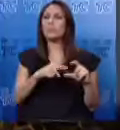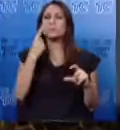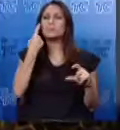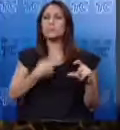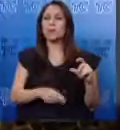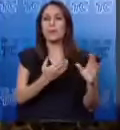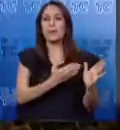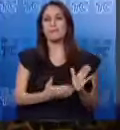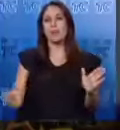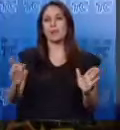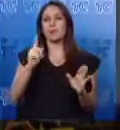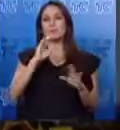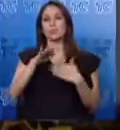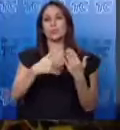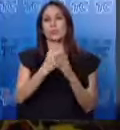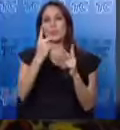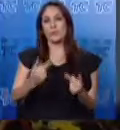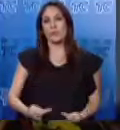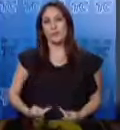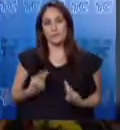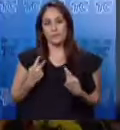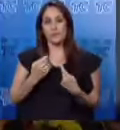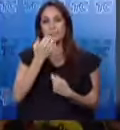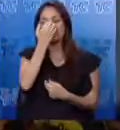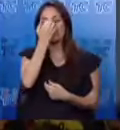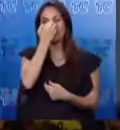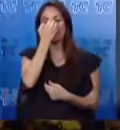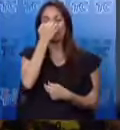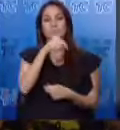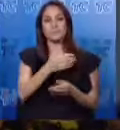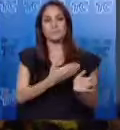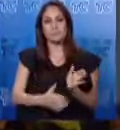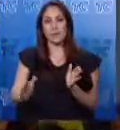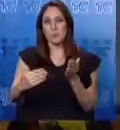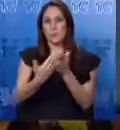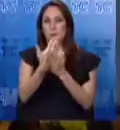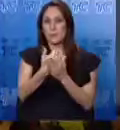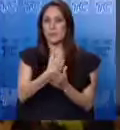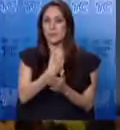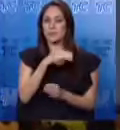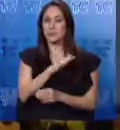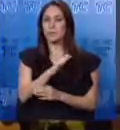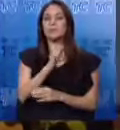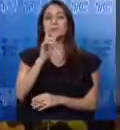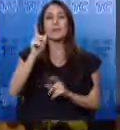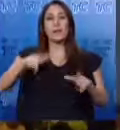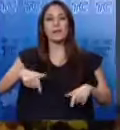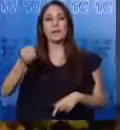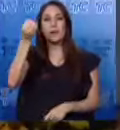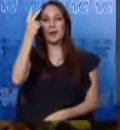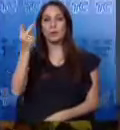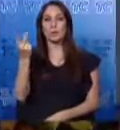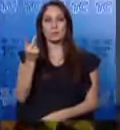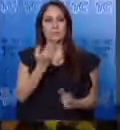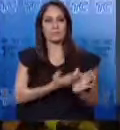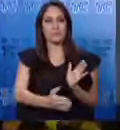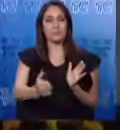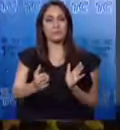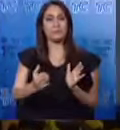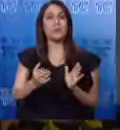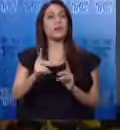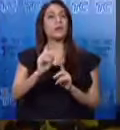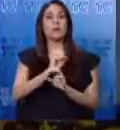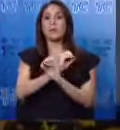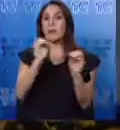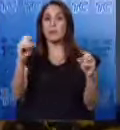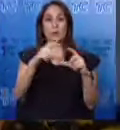plan Toda una Vida, el plan de vivienda que está implementando, que tratará de implementar en su gobierno Lenín Moreno y Jorge Glass. En todo caso, se habla de que